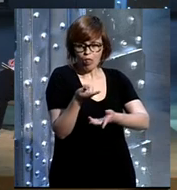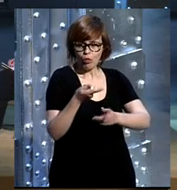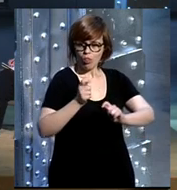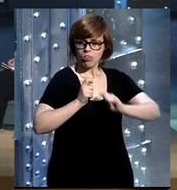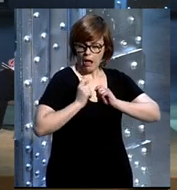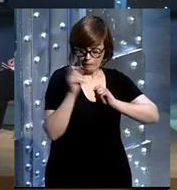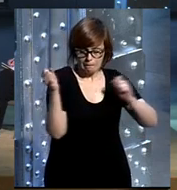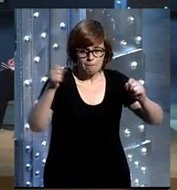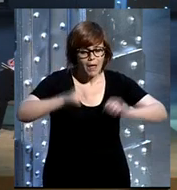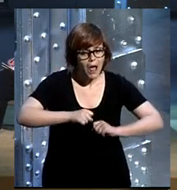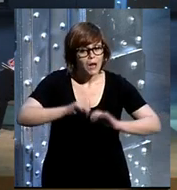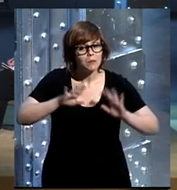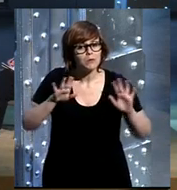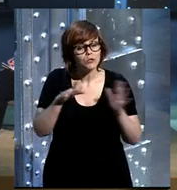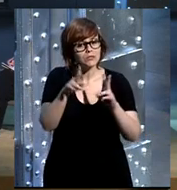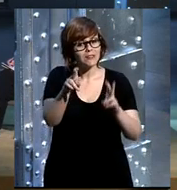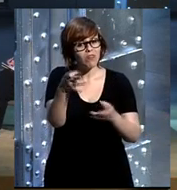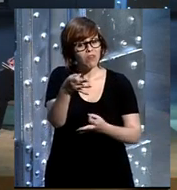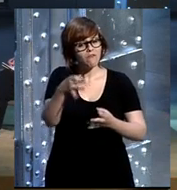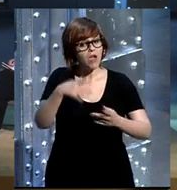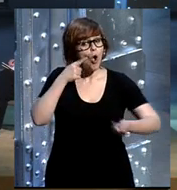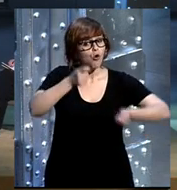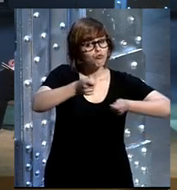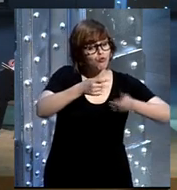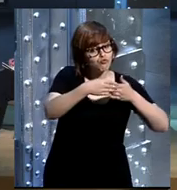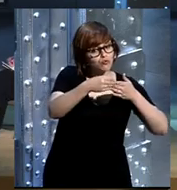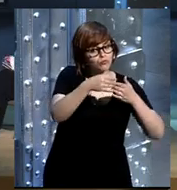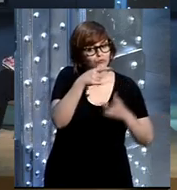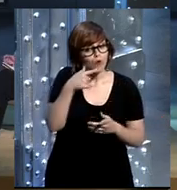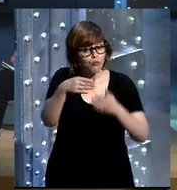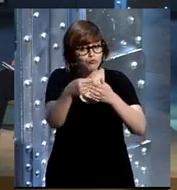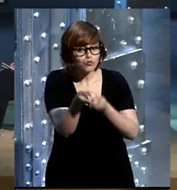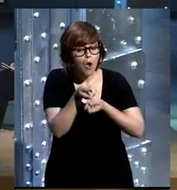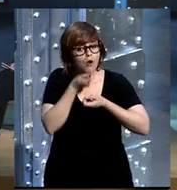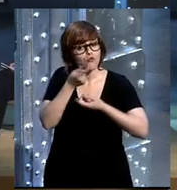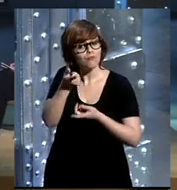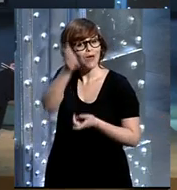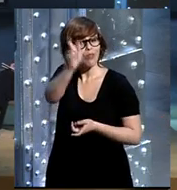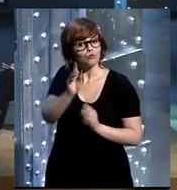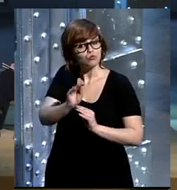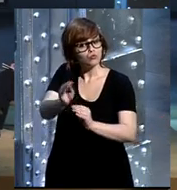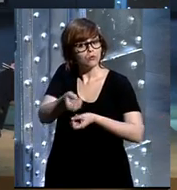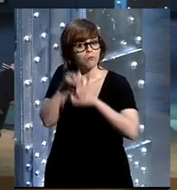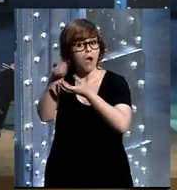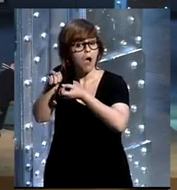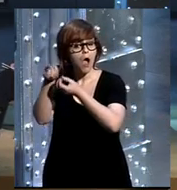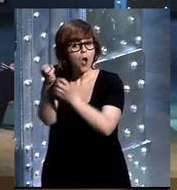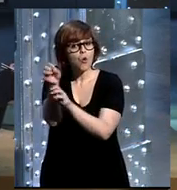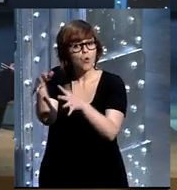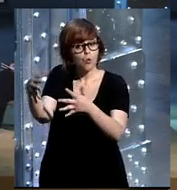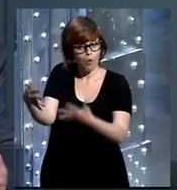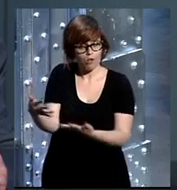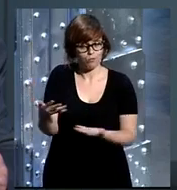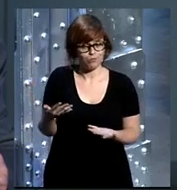cosas? Control de los usuarios sobre los datos que dan. En definitiva, nos abre una panoplia de, digamos,